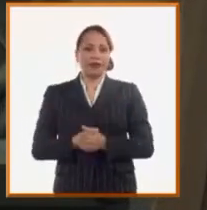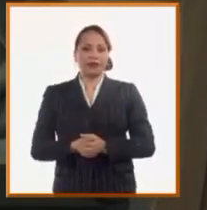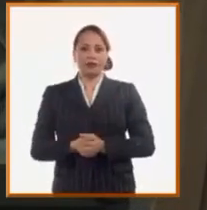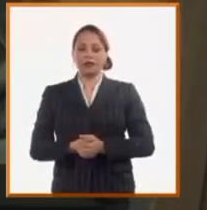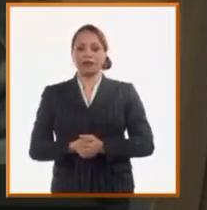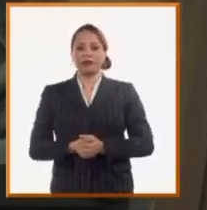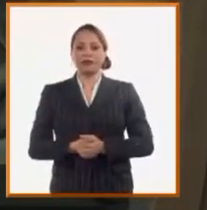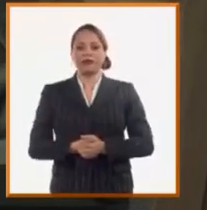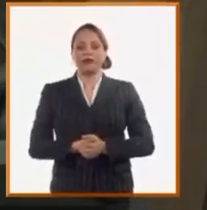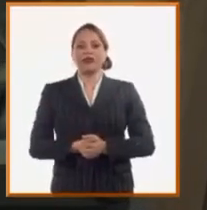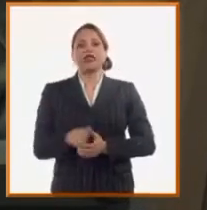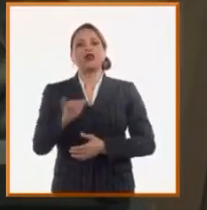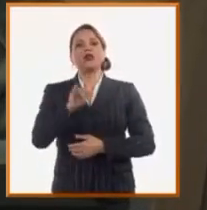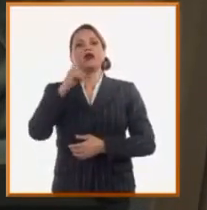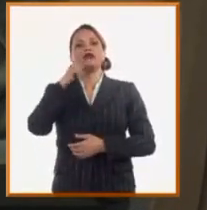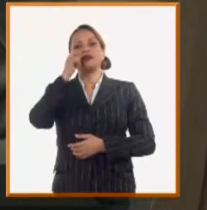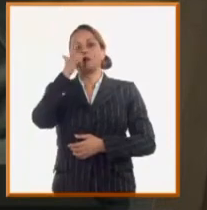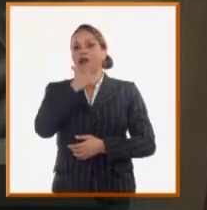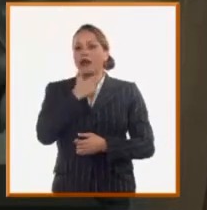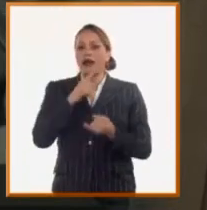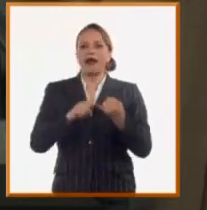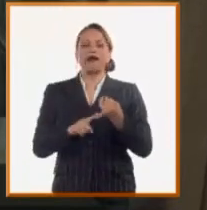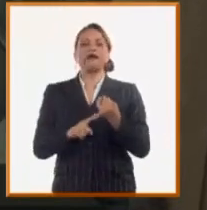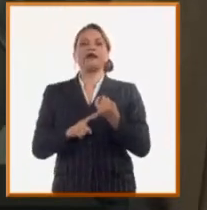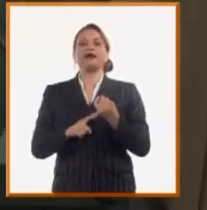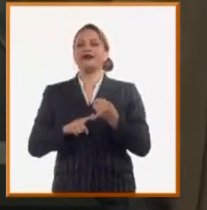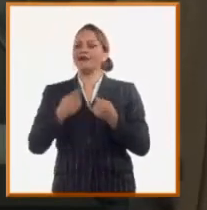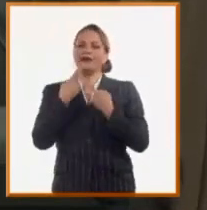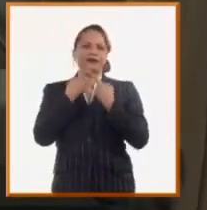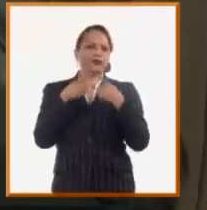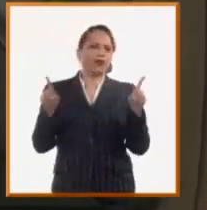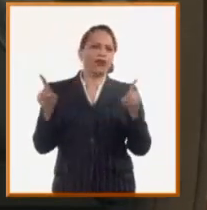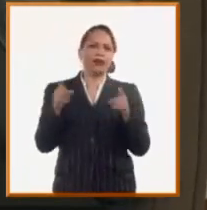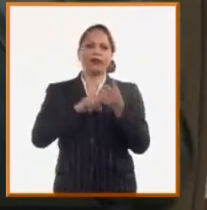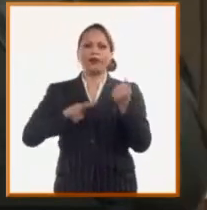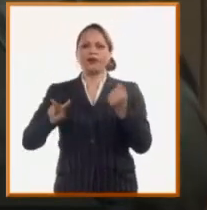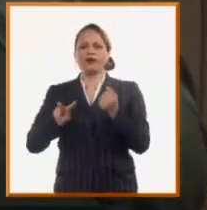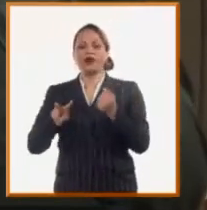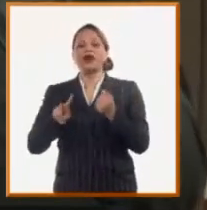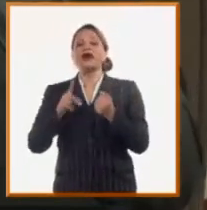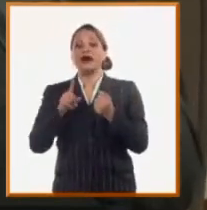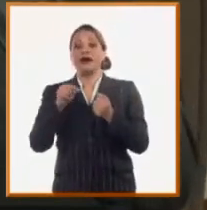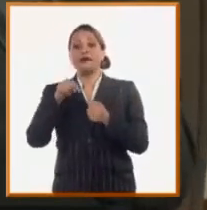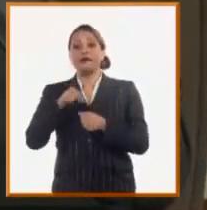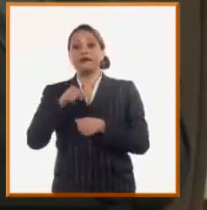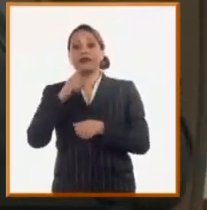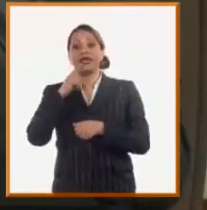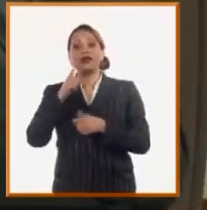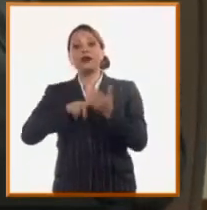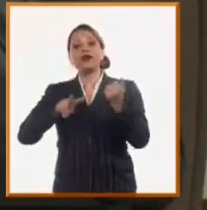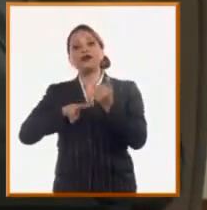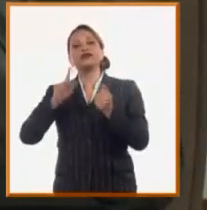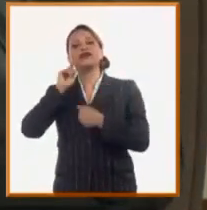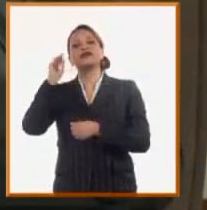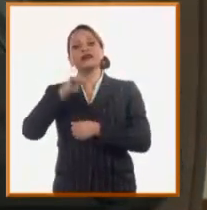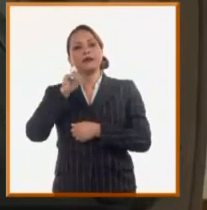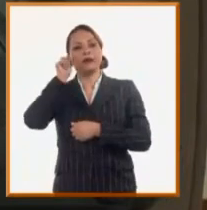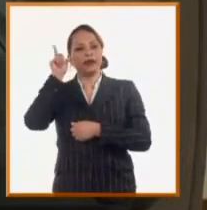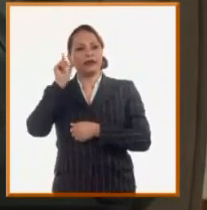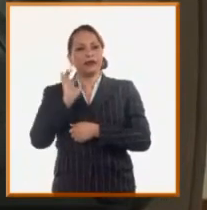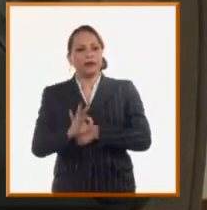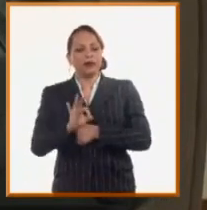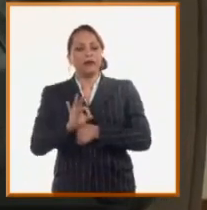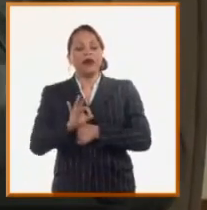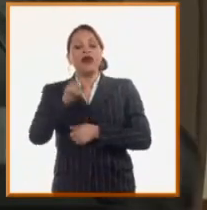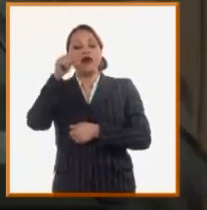Y lo que han hecho en Ciego de Ávila, y bueno, en todas las provincias de experiencia, lo que todo el mundo y los que están de aquí de provincia saben, que esas experiencias que son todavía